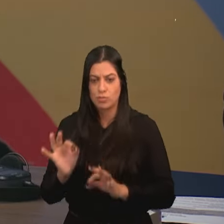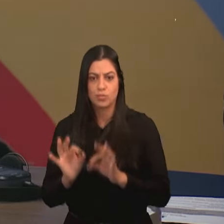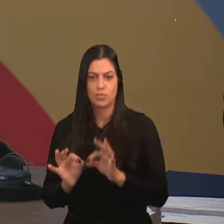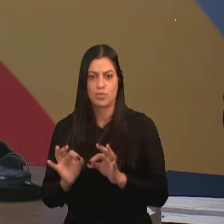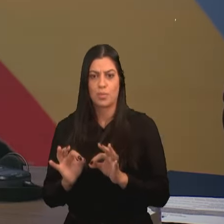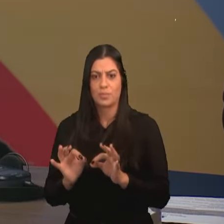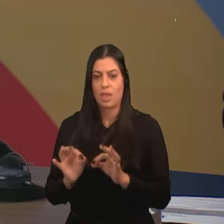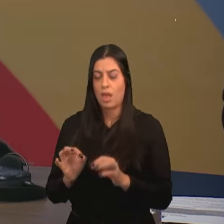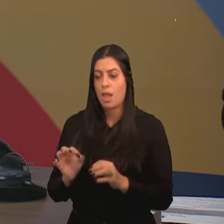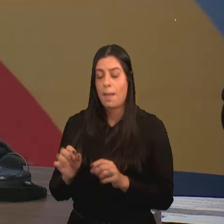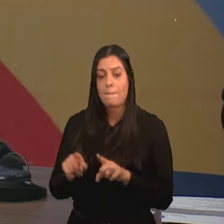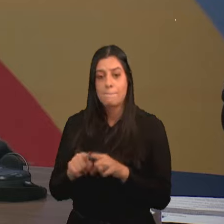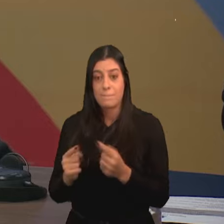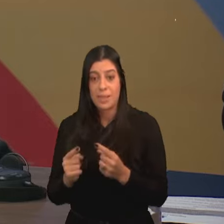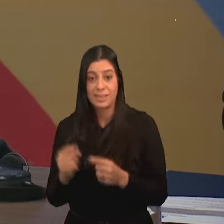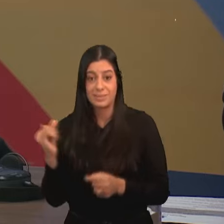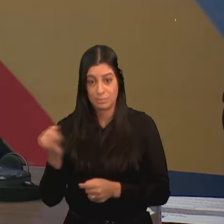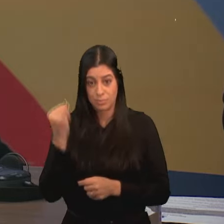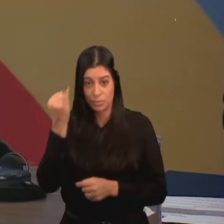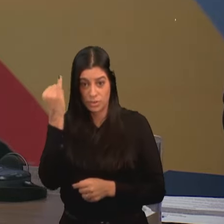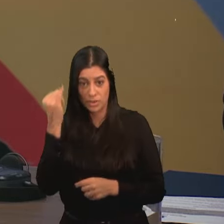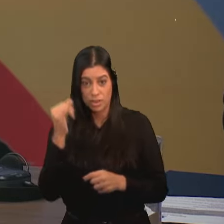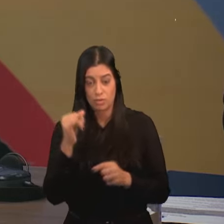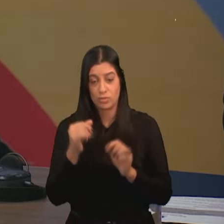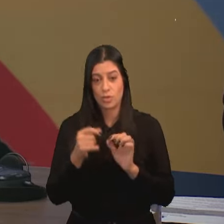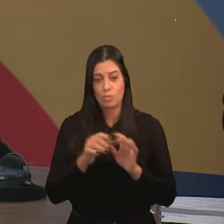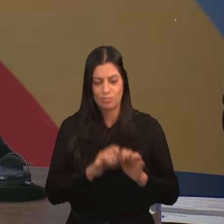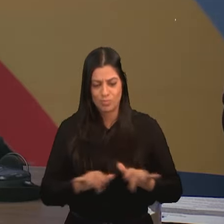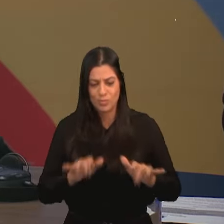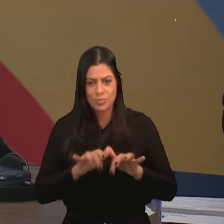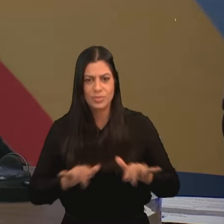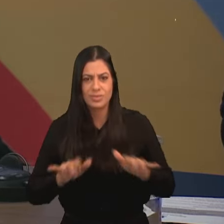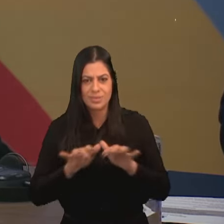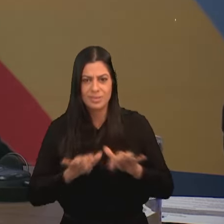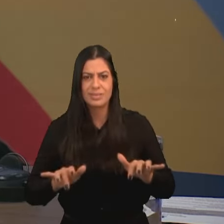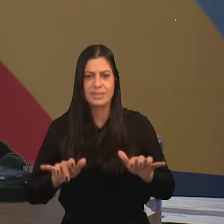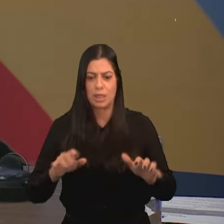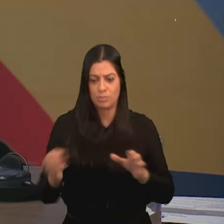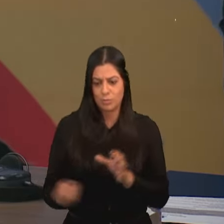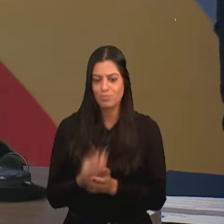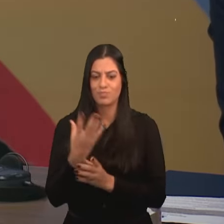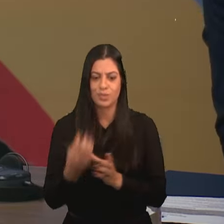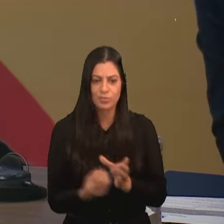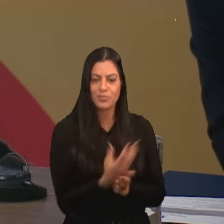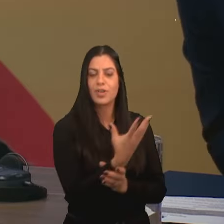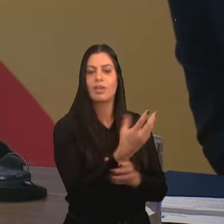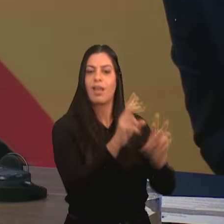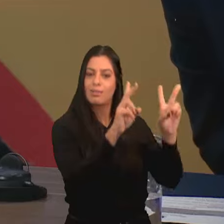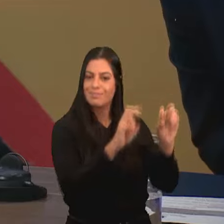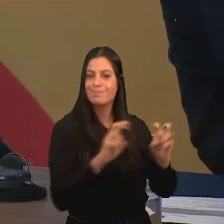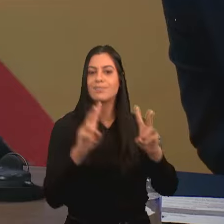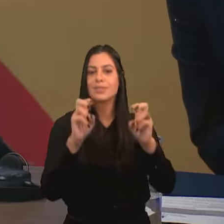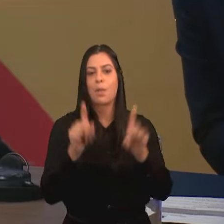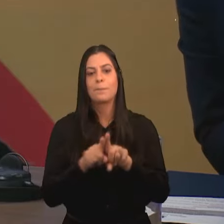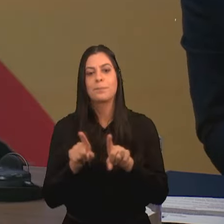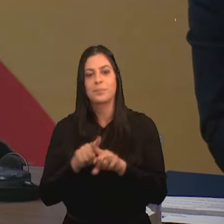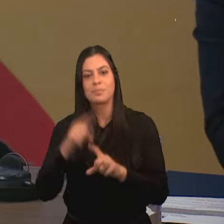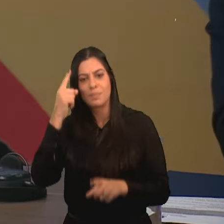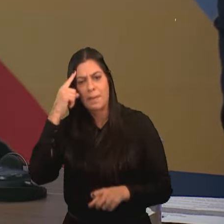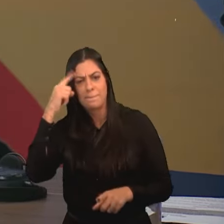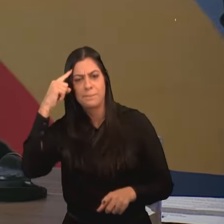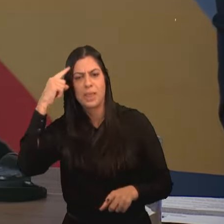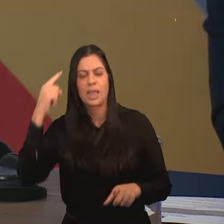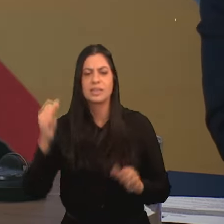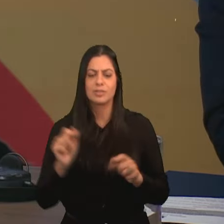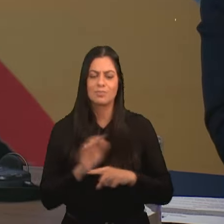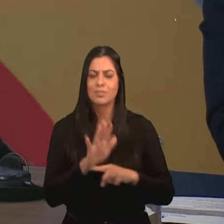si es espontánea, al contrario, es fundamental pensar que los sistemas regulatorios que se están elaborando y se están discutiendo